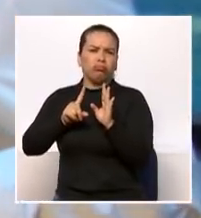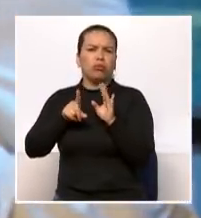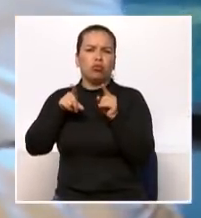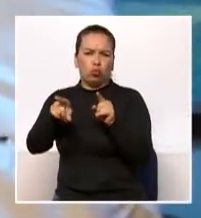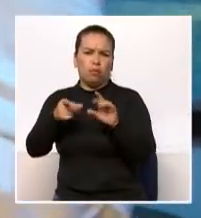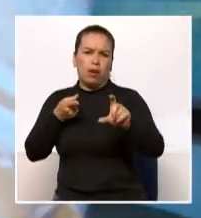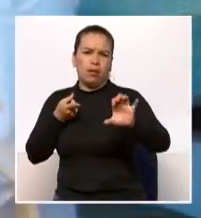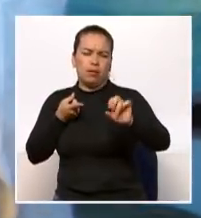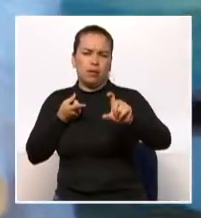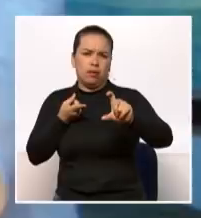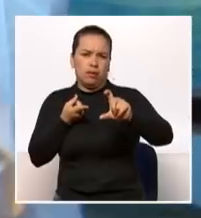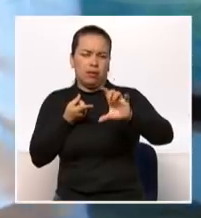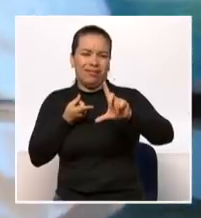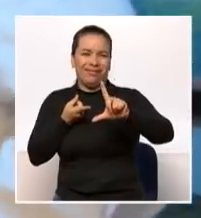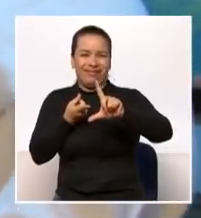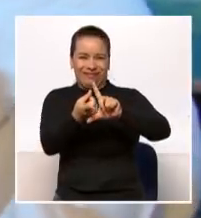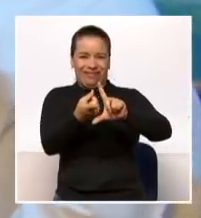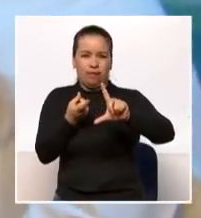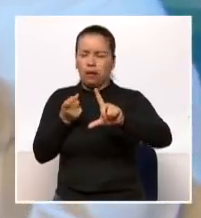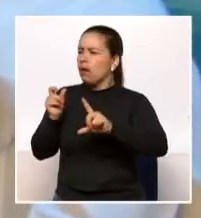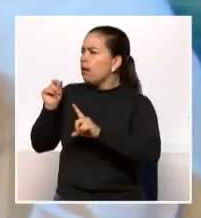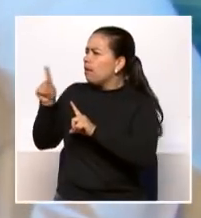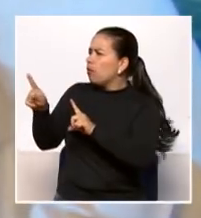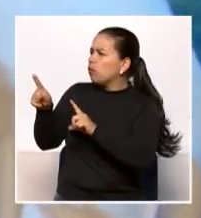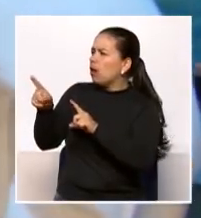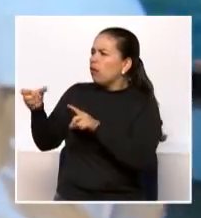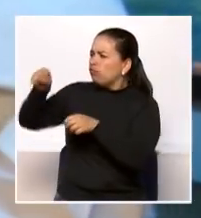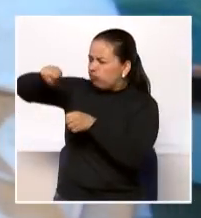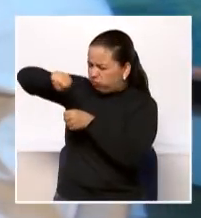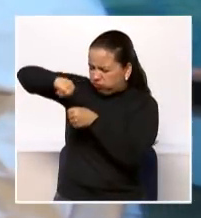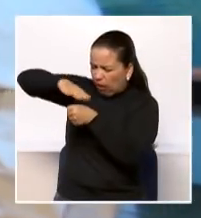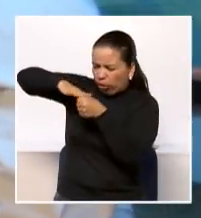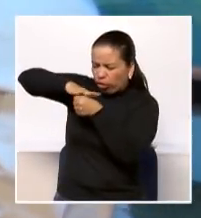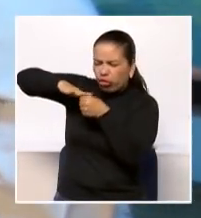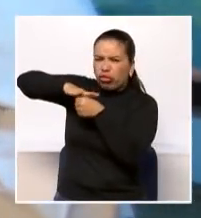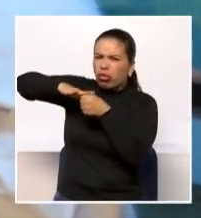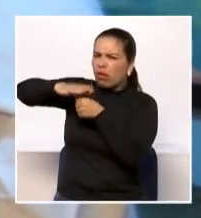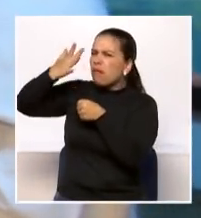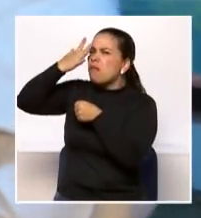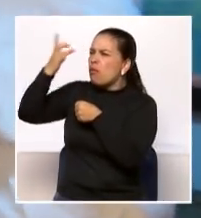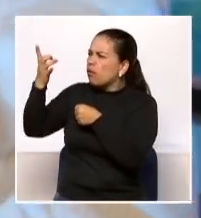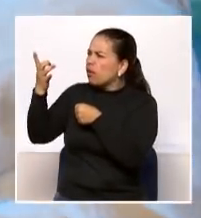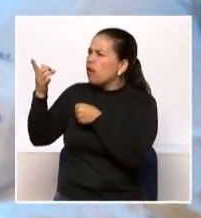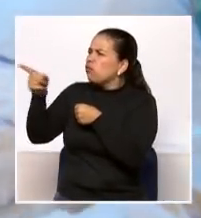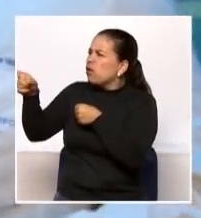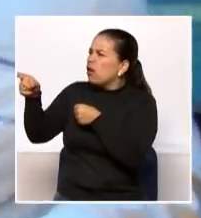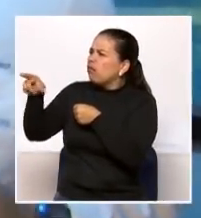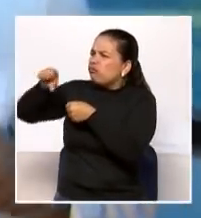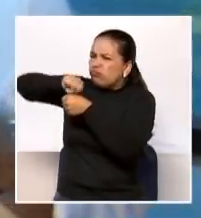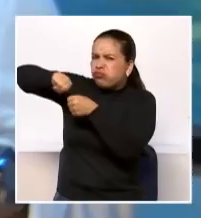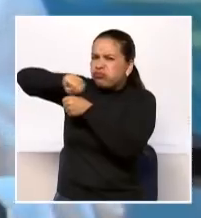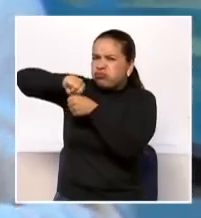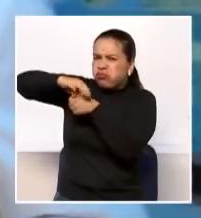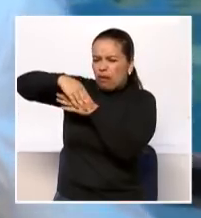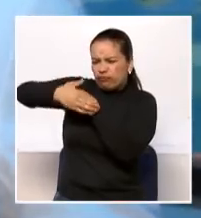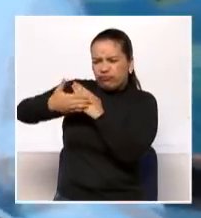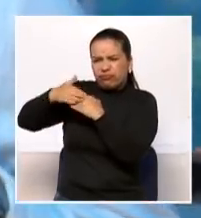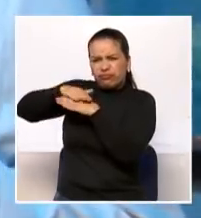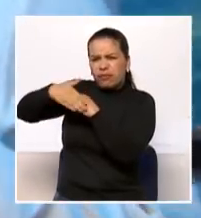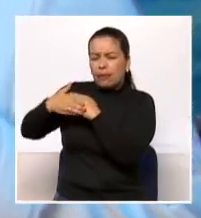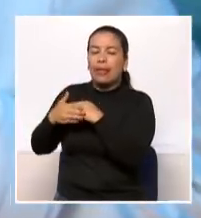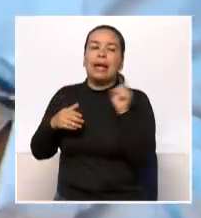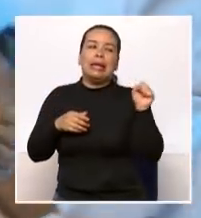transvaginal. Perdóname, ¿por qué tiene esa crema untados ahí? ¿Qué finalidad cumple? Ustedes siempre utilizan como un vehículo. Sí, tiene